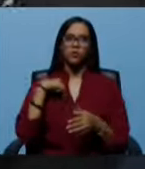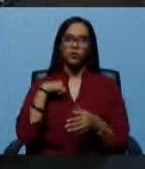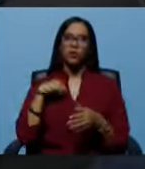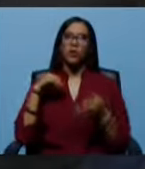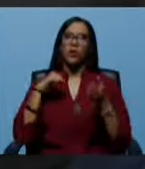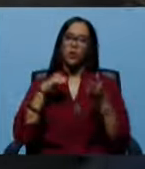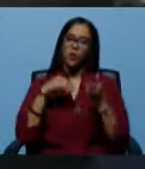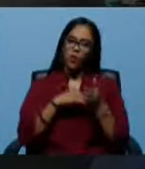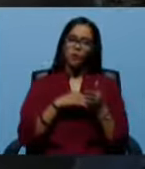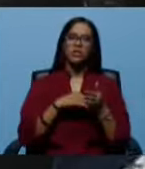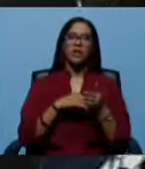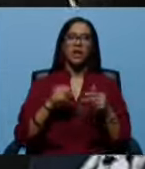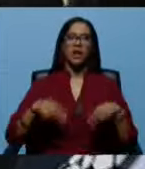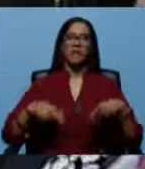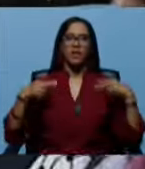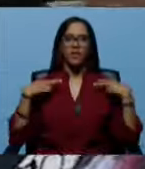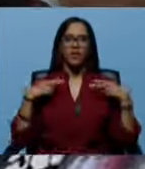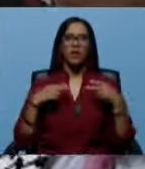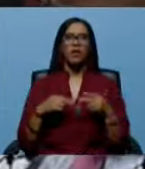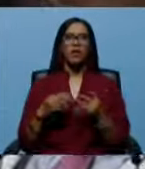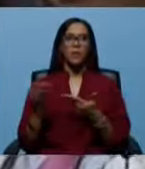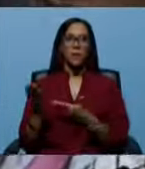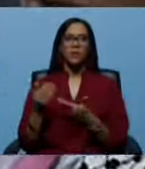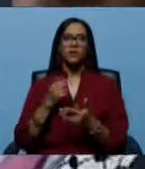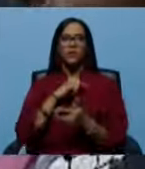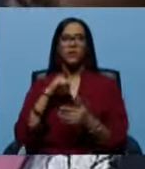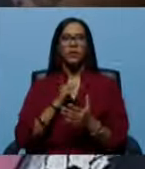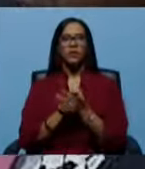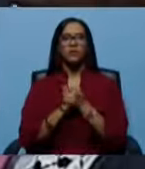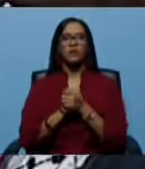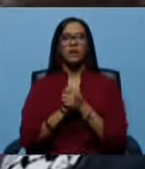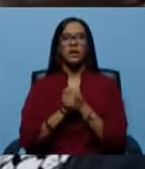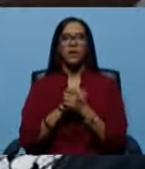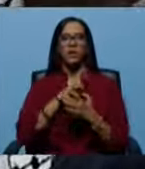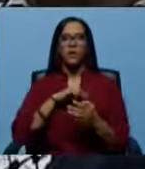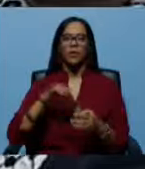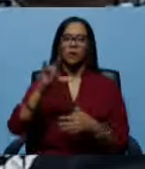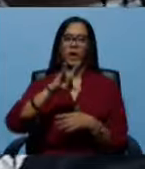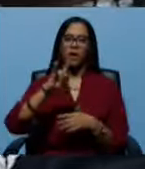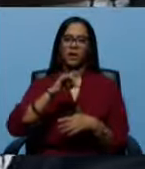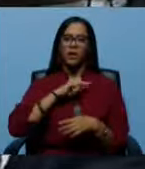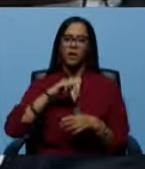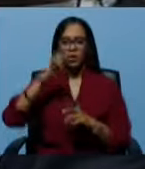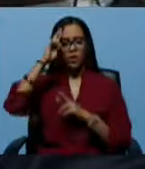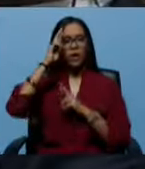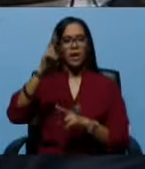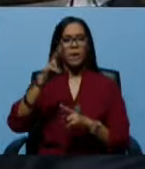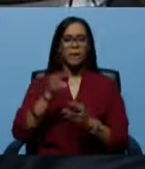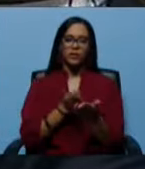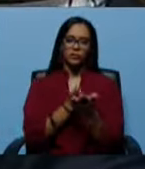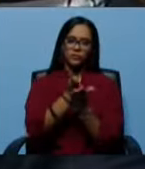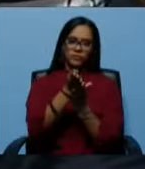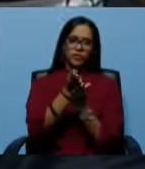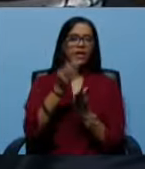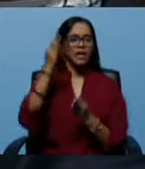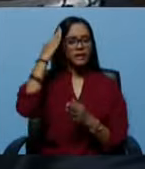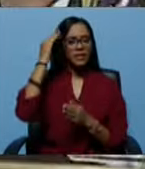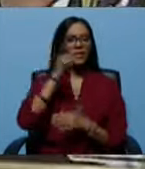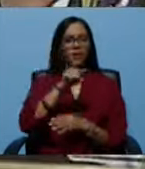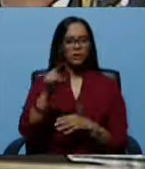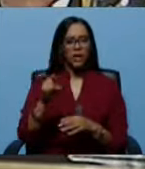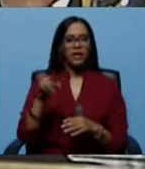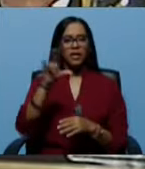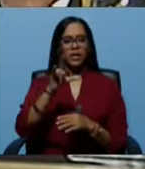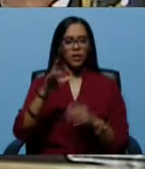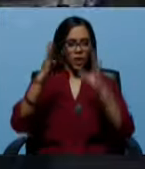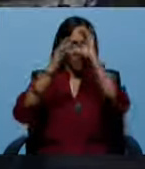vida. Por eso nuestra solidaridad, nuestro cariño y nuestro respeto eterno. Saben ustedes, queridos